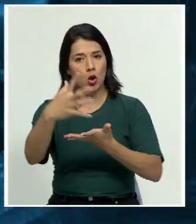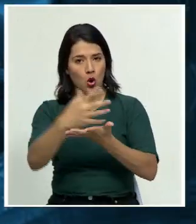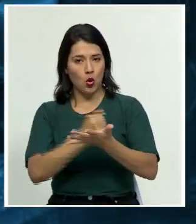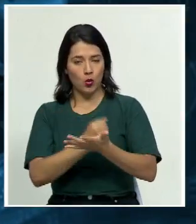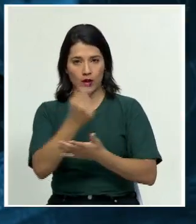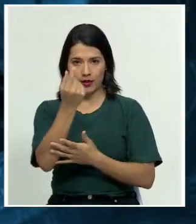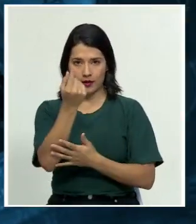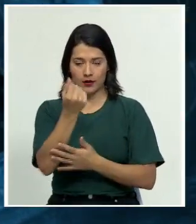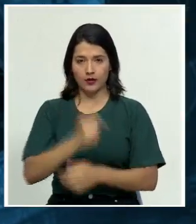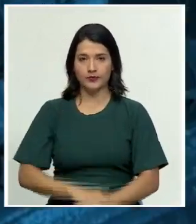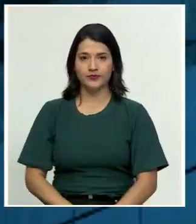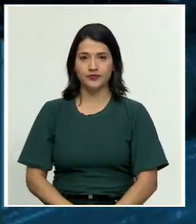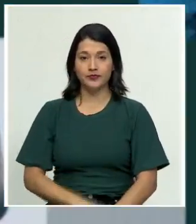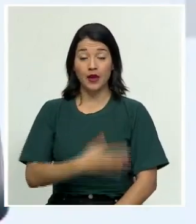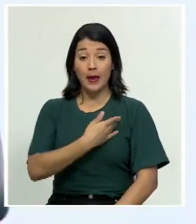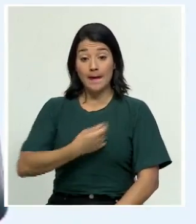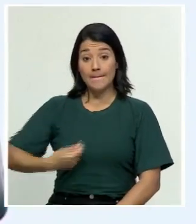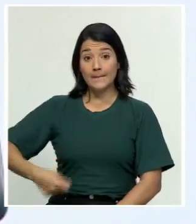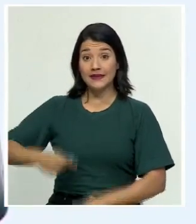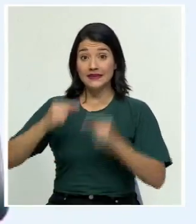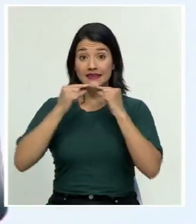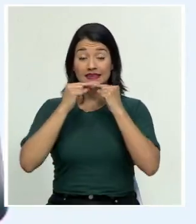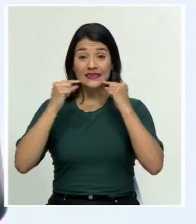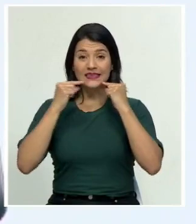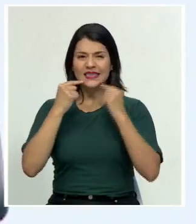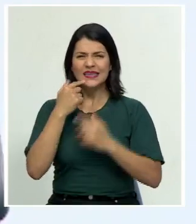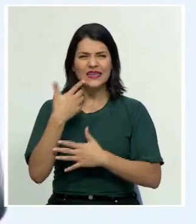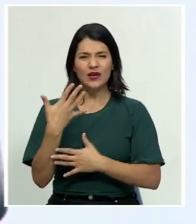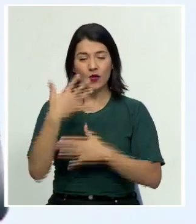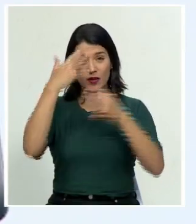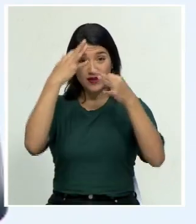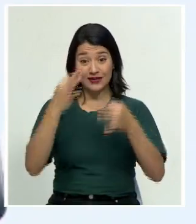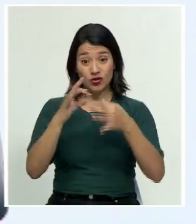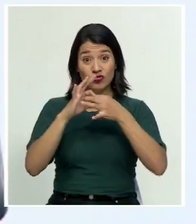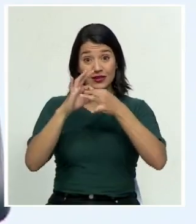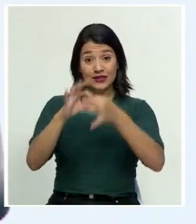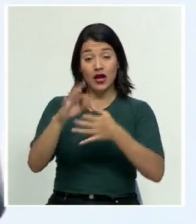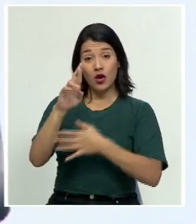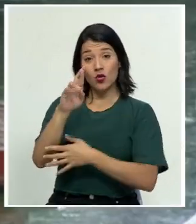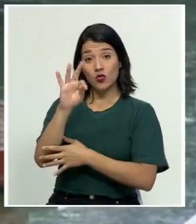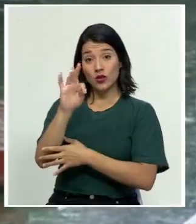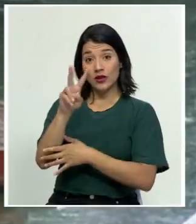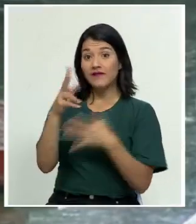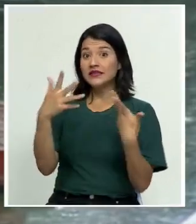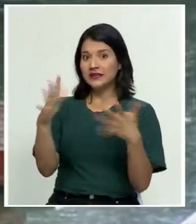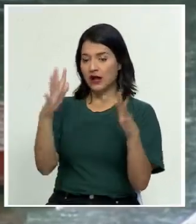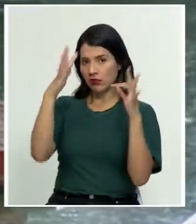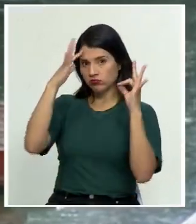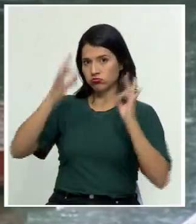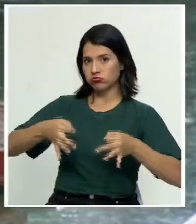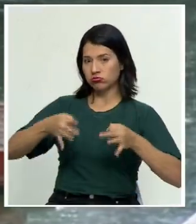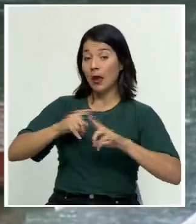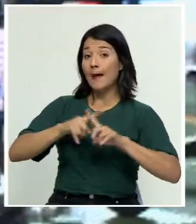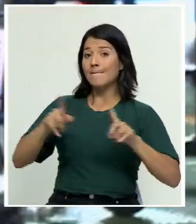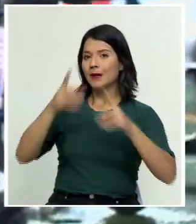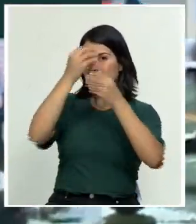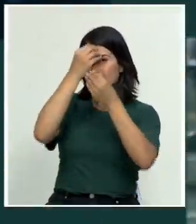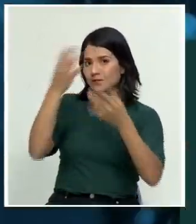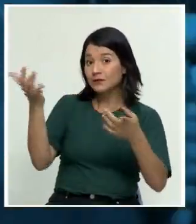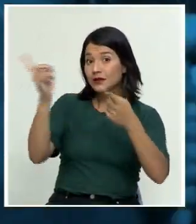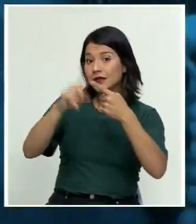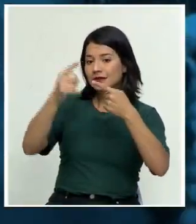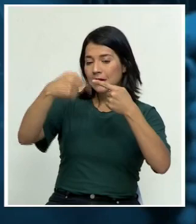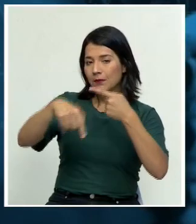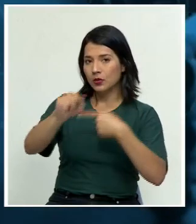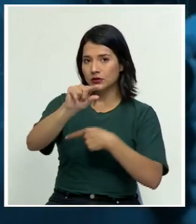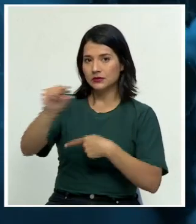dinero. Presidente Chávez dijo que la decisión sobre Riteve ya está tomada, pero lo anunciarán la próxima